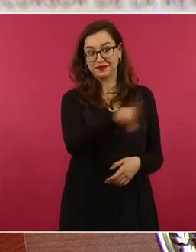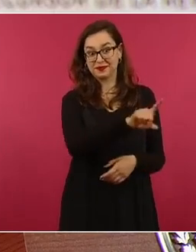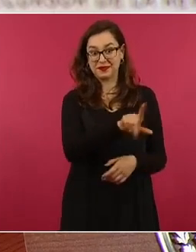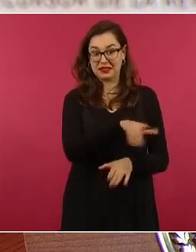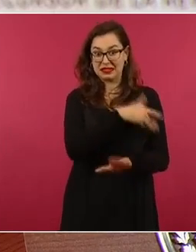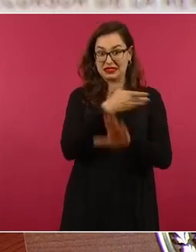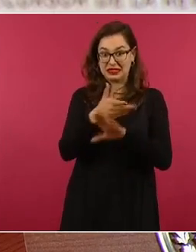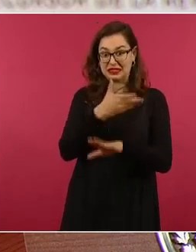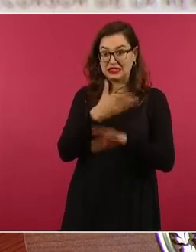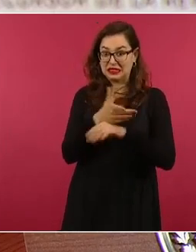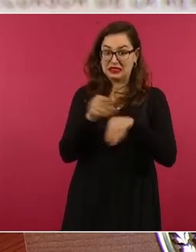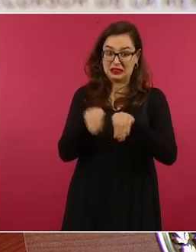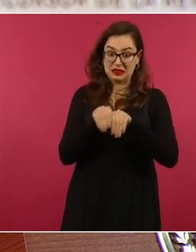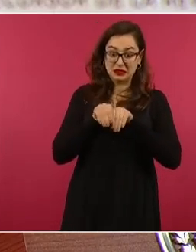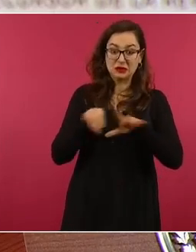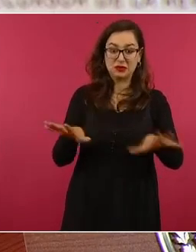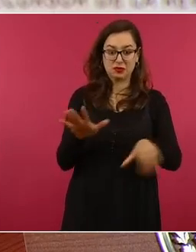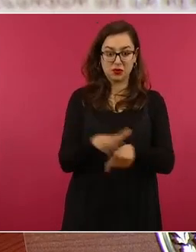Tamaulipas.